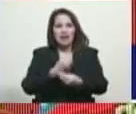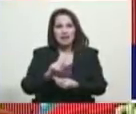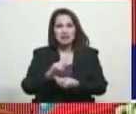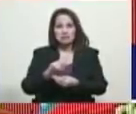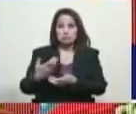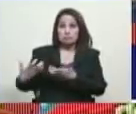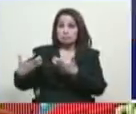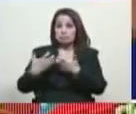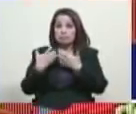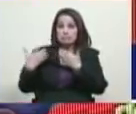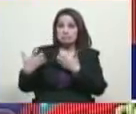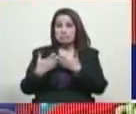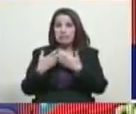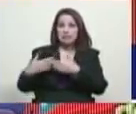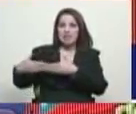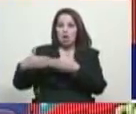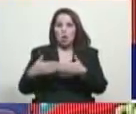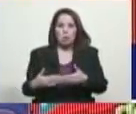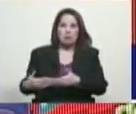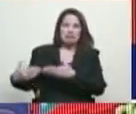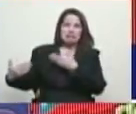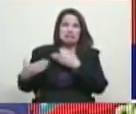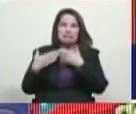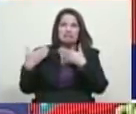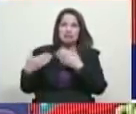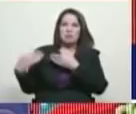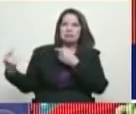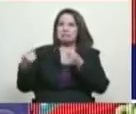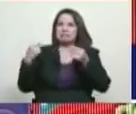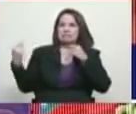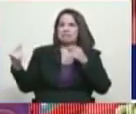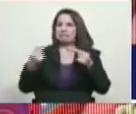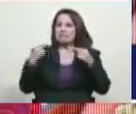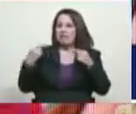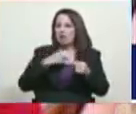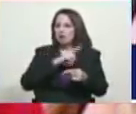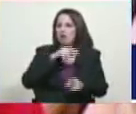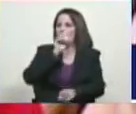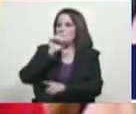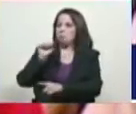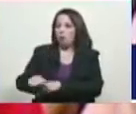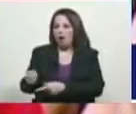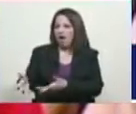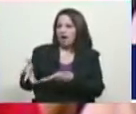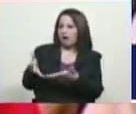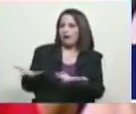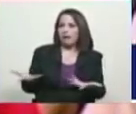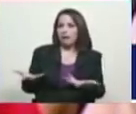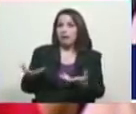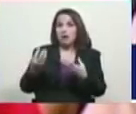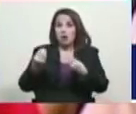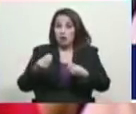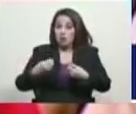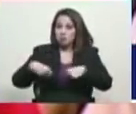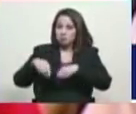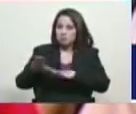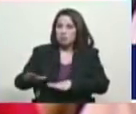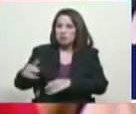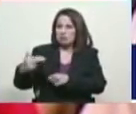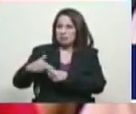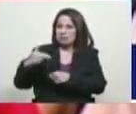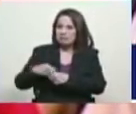imperialismo a nuestro país en aquella época. Cómo los enfrentamos, cómo los derrotamos y cómo superamos todas las dificultades de aquella